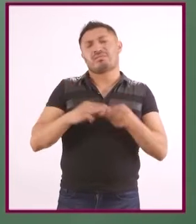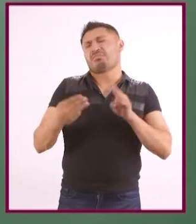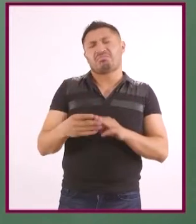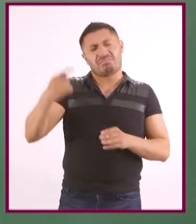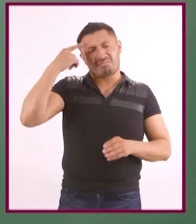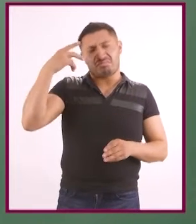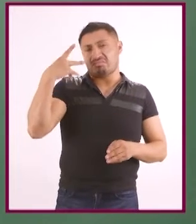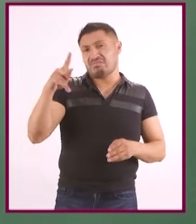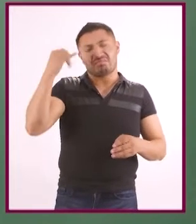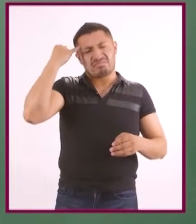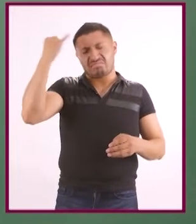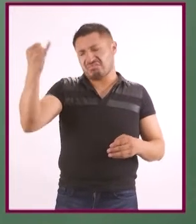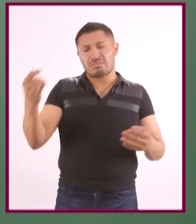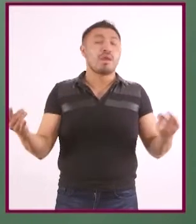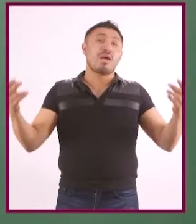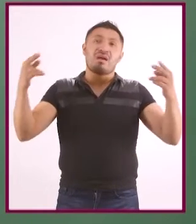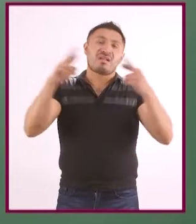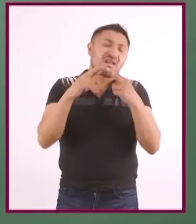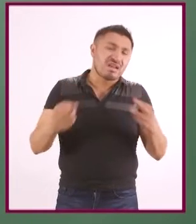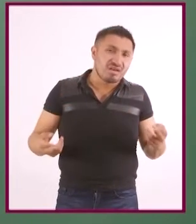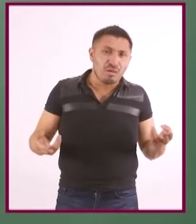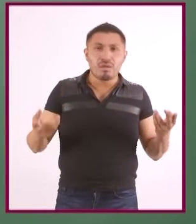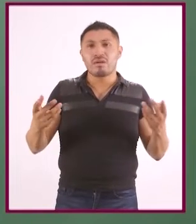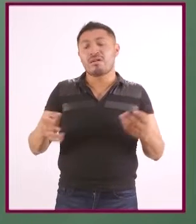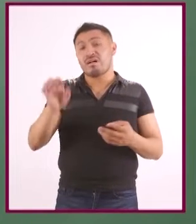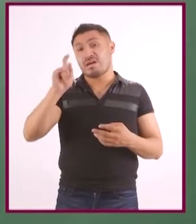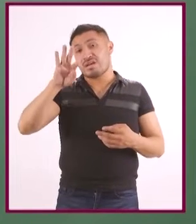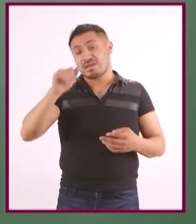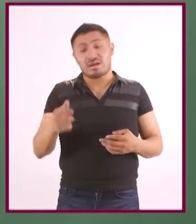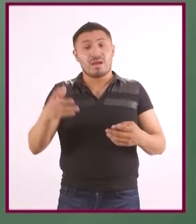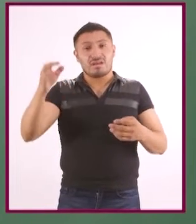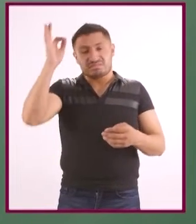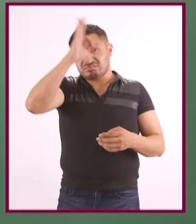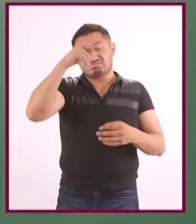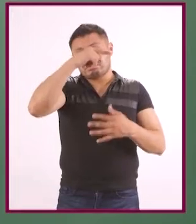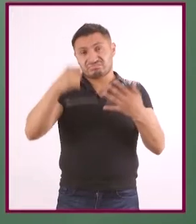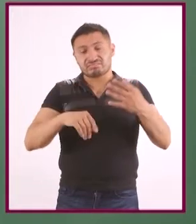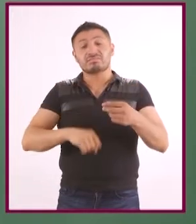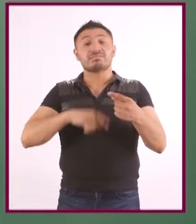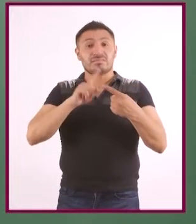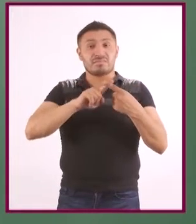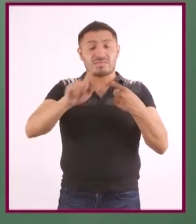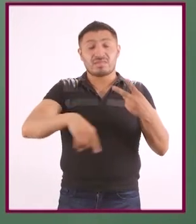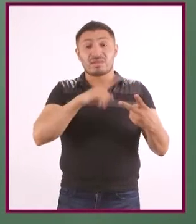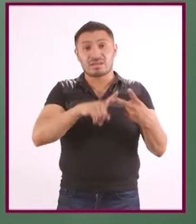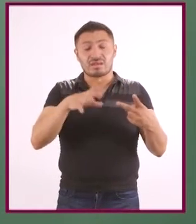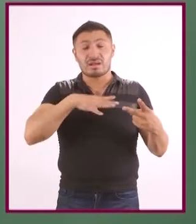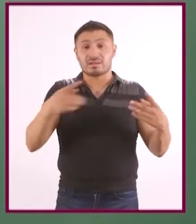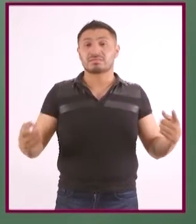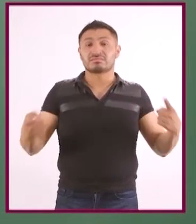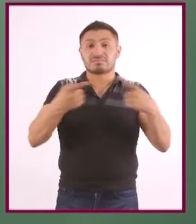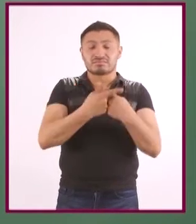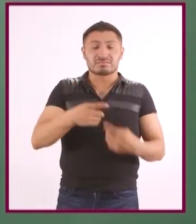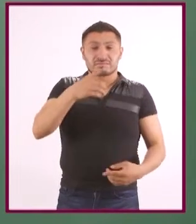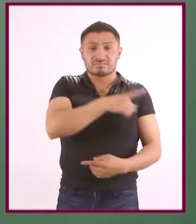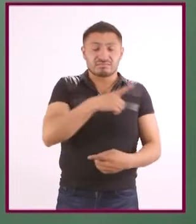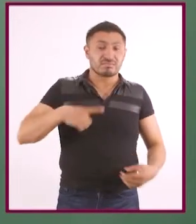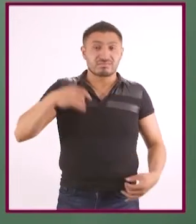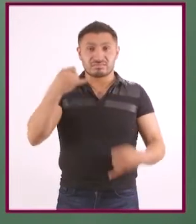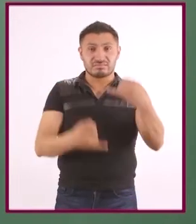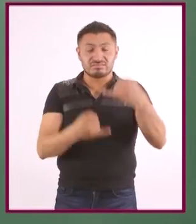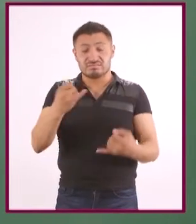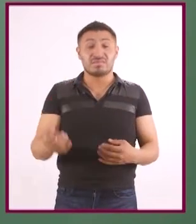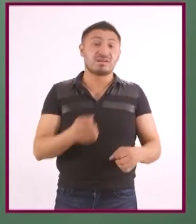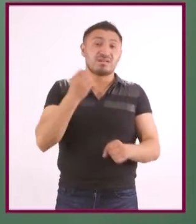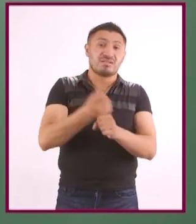de convicciones religiosas, éticas o filosóficas fundamentales. 2. Entran en conflicto con un deber jurídico,